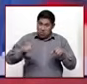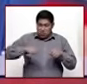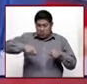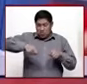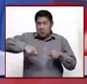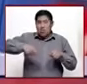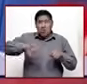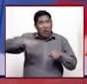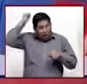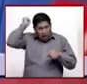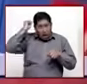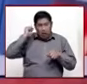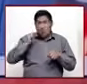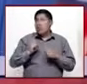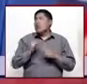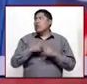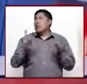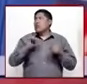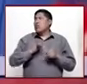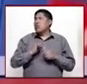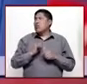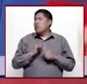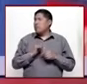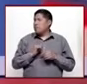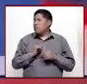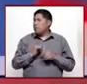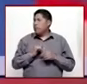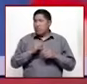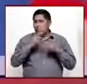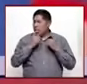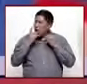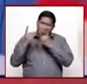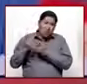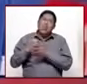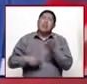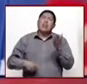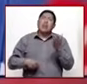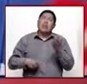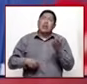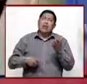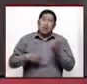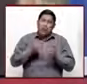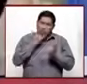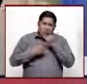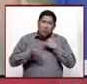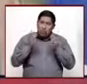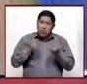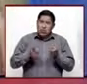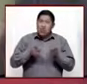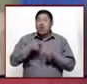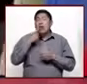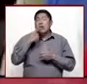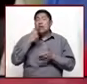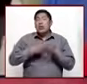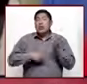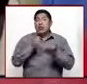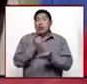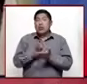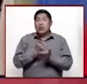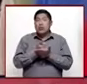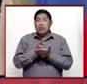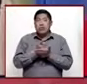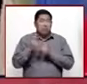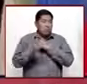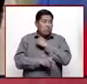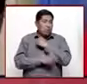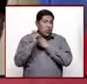vez. Pero yo tengo la culpa no hacer la denuncia, pero ¿quién iba a saber que me iba a pasar esto? ¿Qué le han dicho? ¿De qué le han acusado? Todos me han